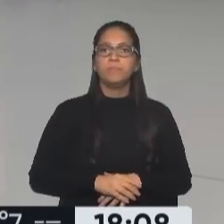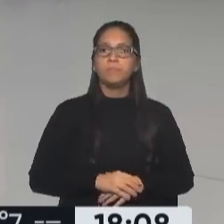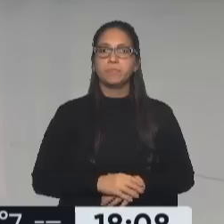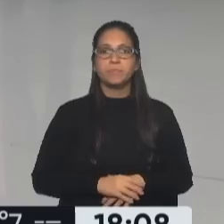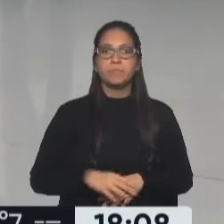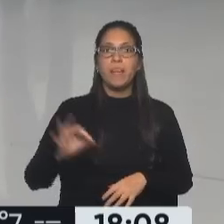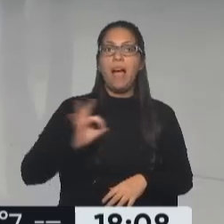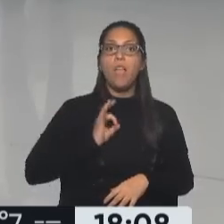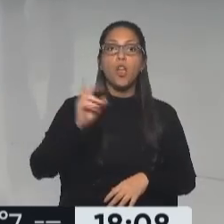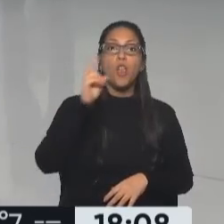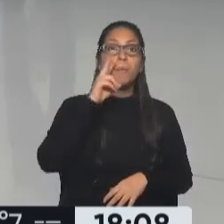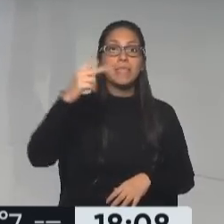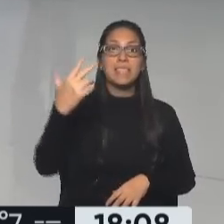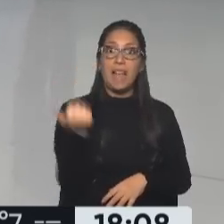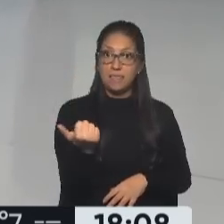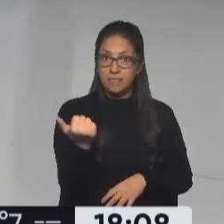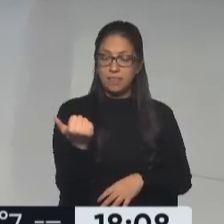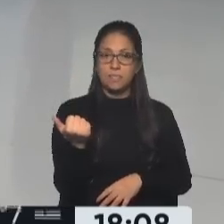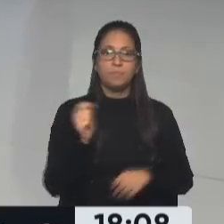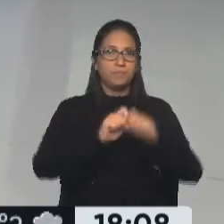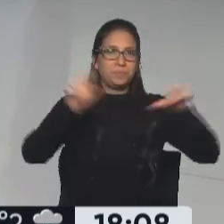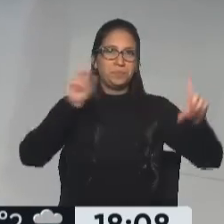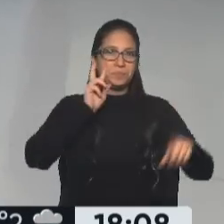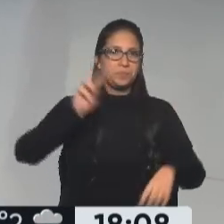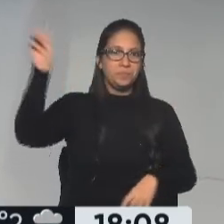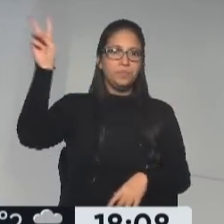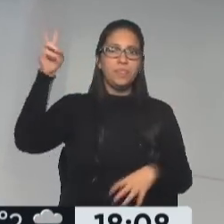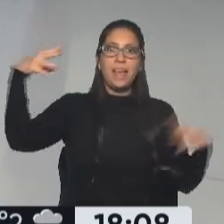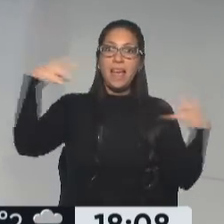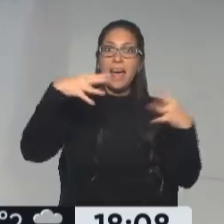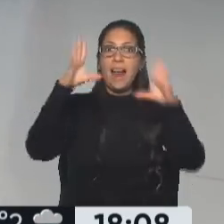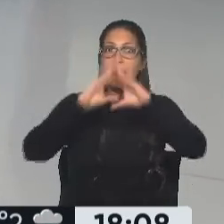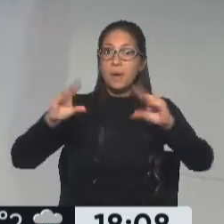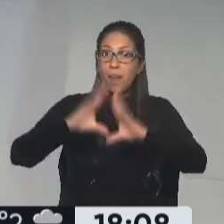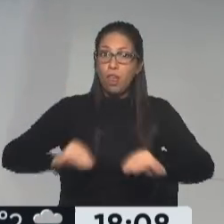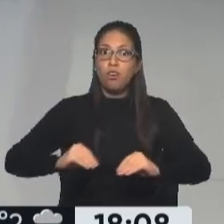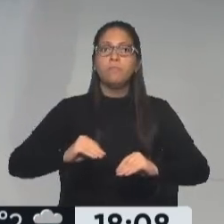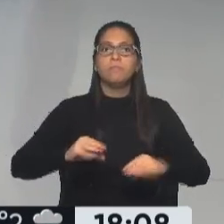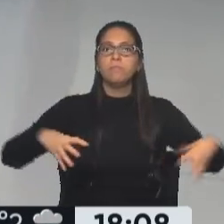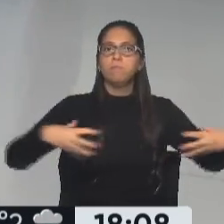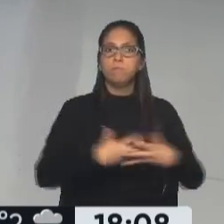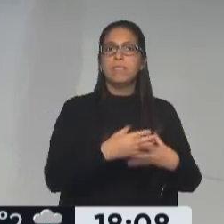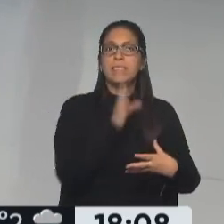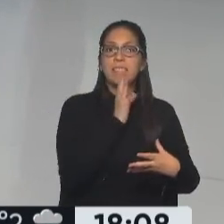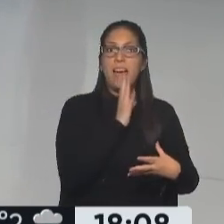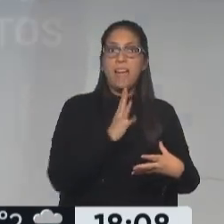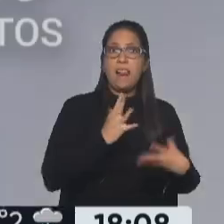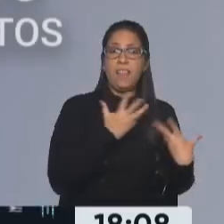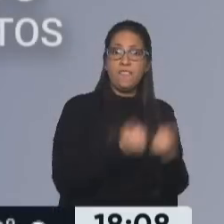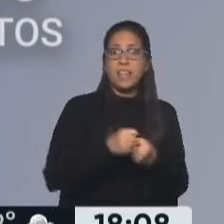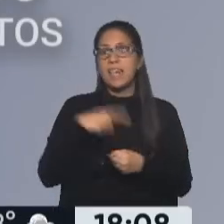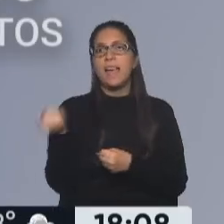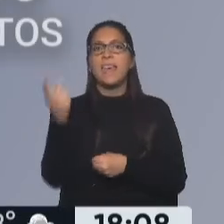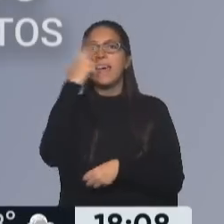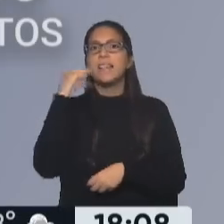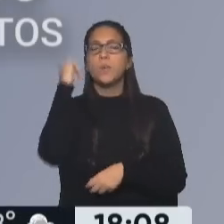claro, 2006. Aquí está, antecedente de la guerra del Líbano, Fuerzas de Defensa de Israel, Fuerzas Paramilitares de